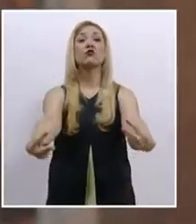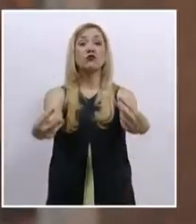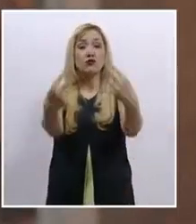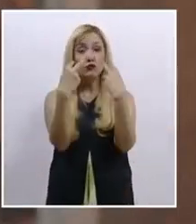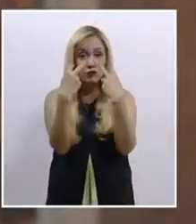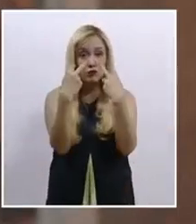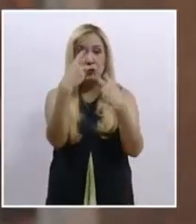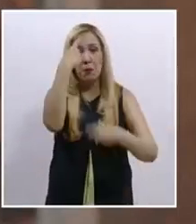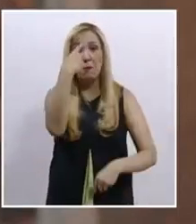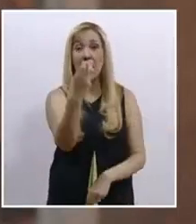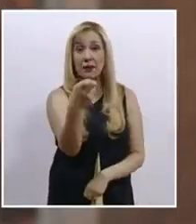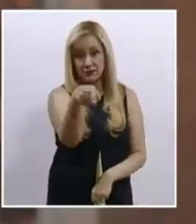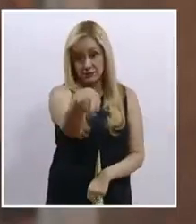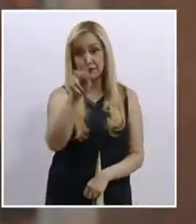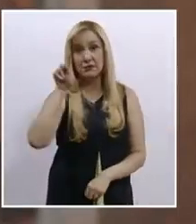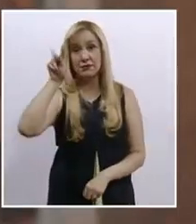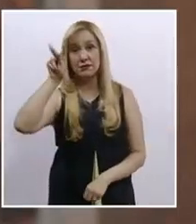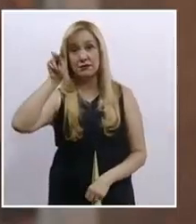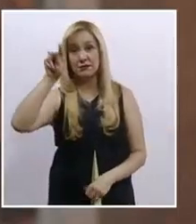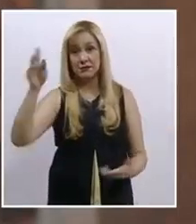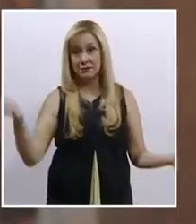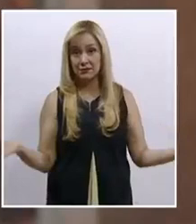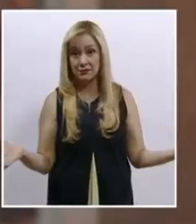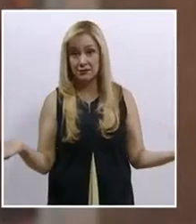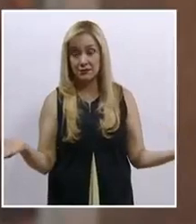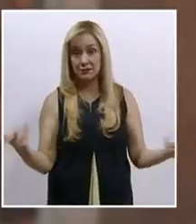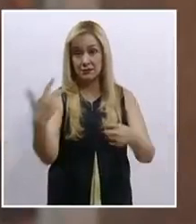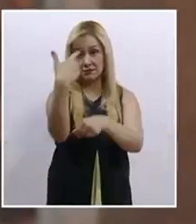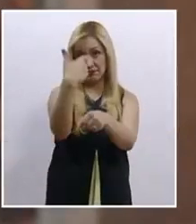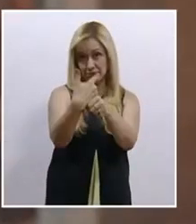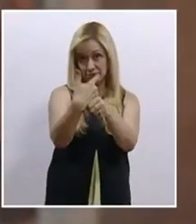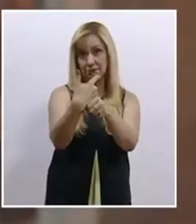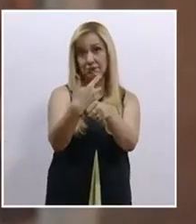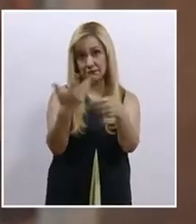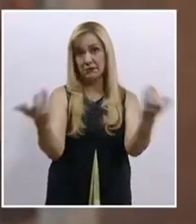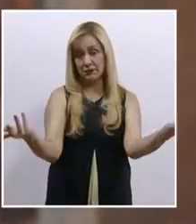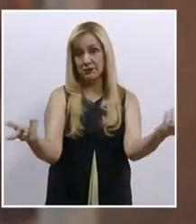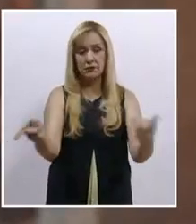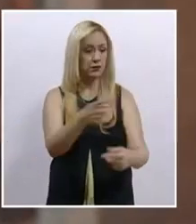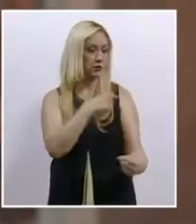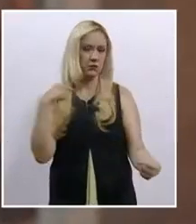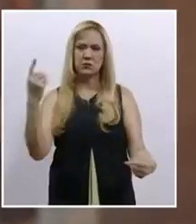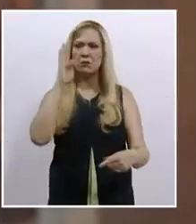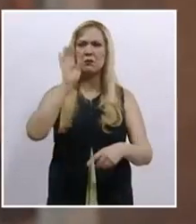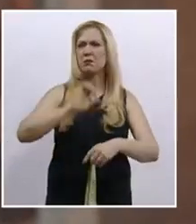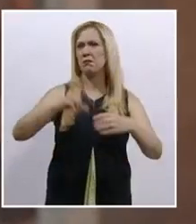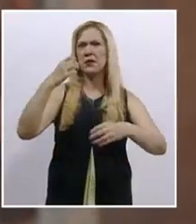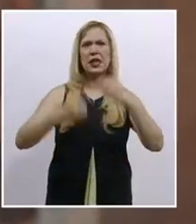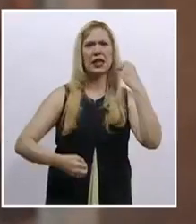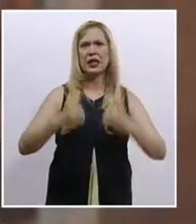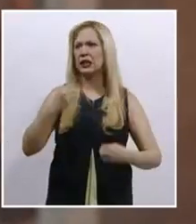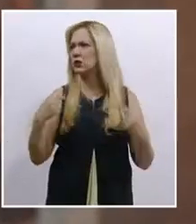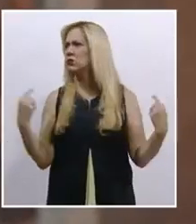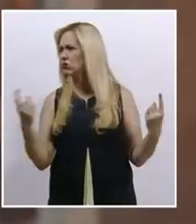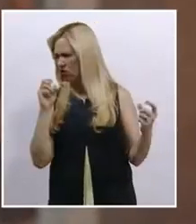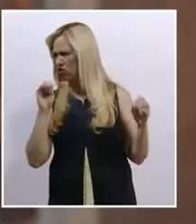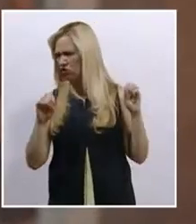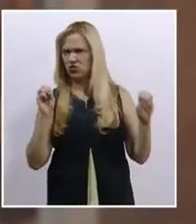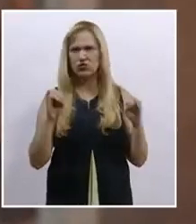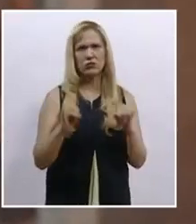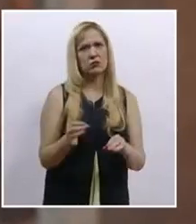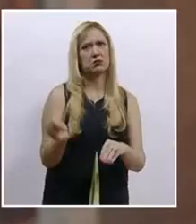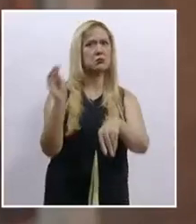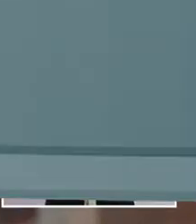Para eso están herramientas como este canal, que se instituyeron por decisión propia de los señores